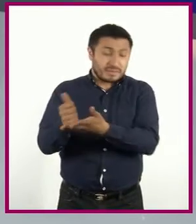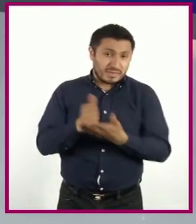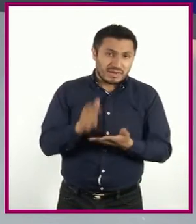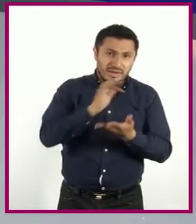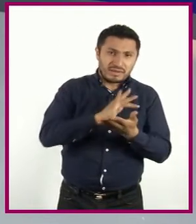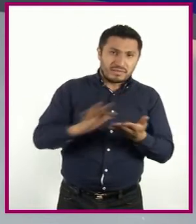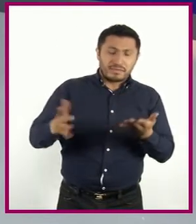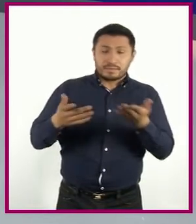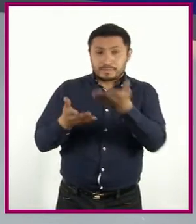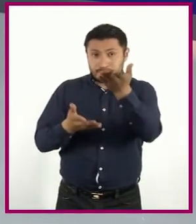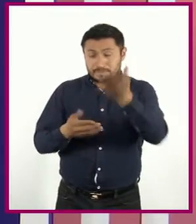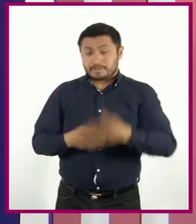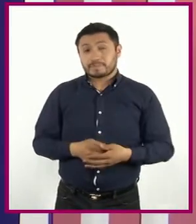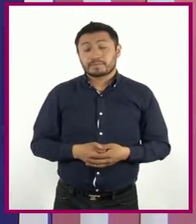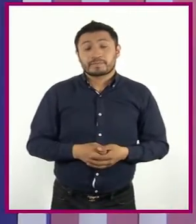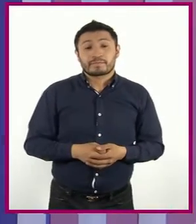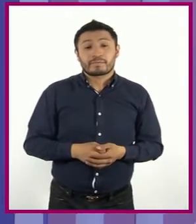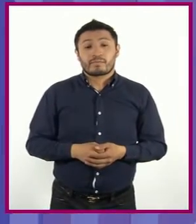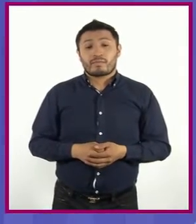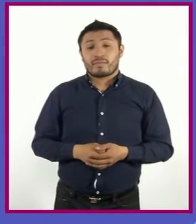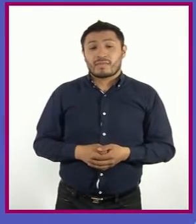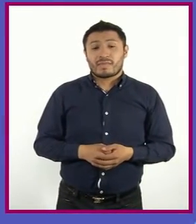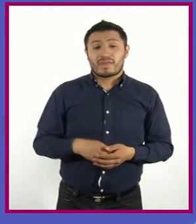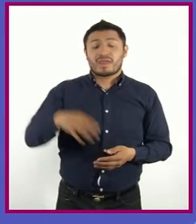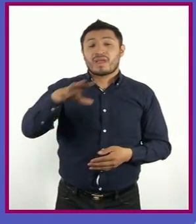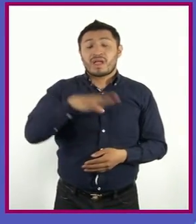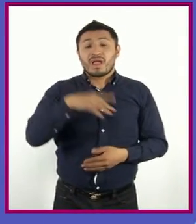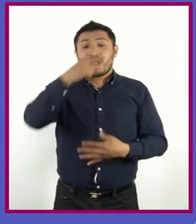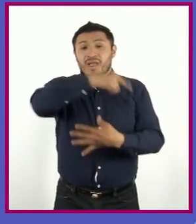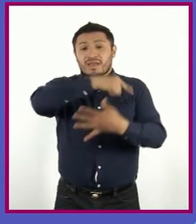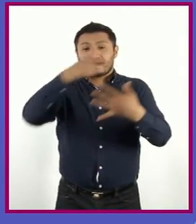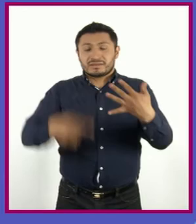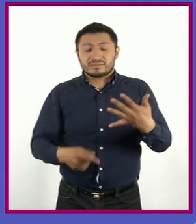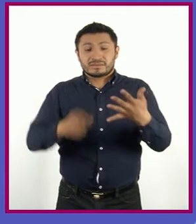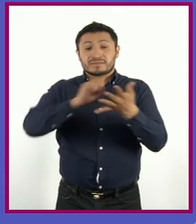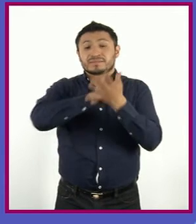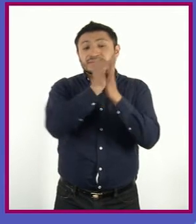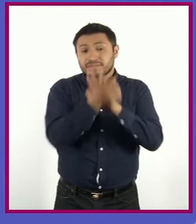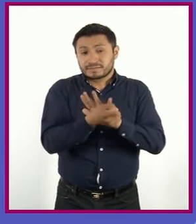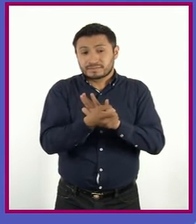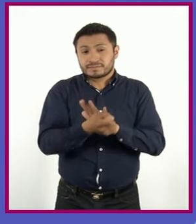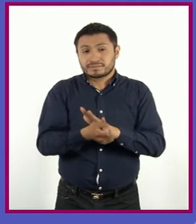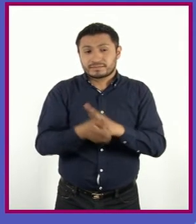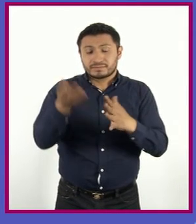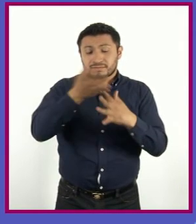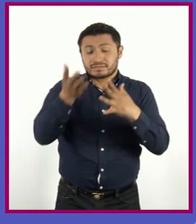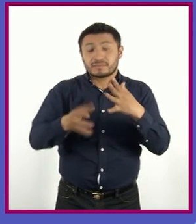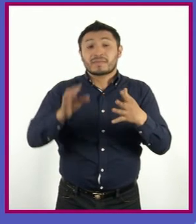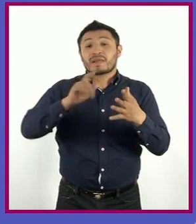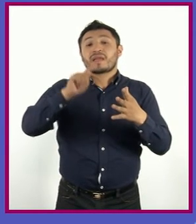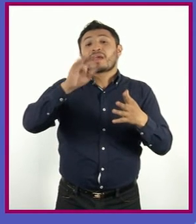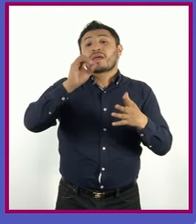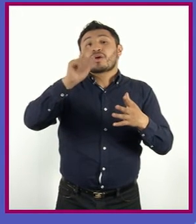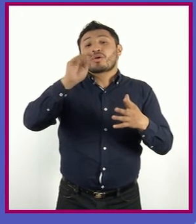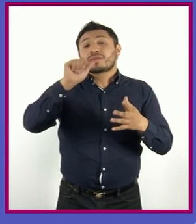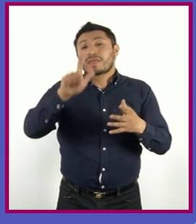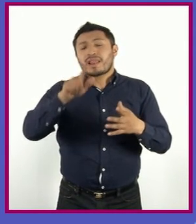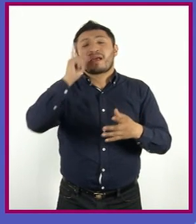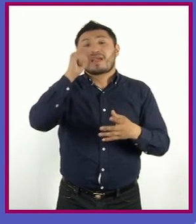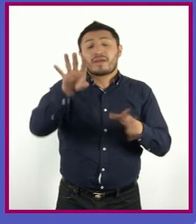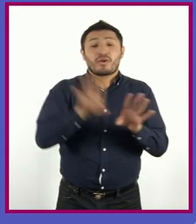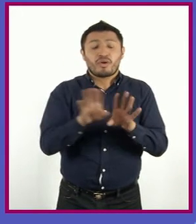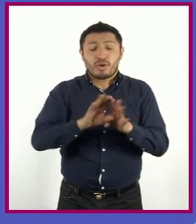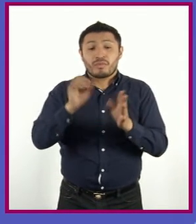siguiente información, por favor. Existen 5 tipos de sinonimia. Sinonimia total. Son